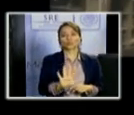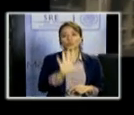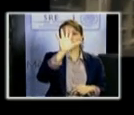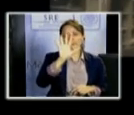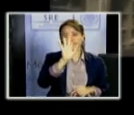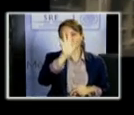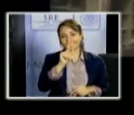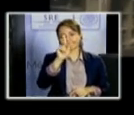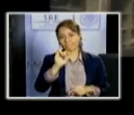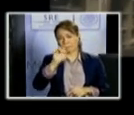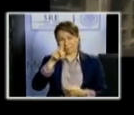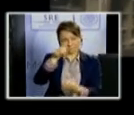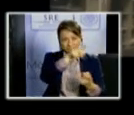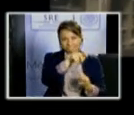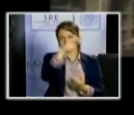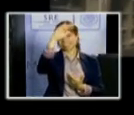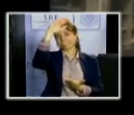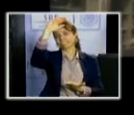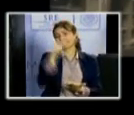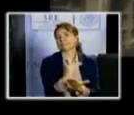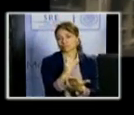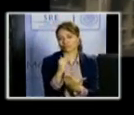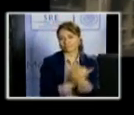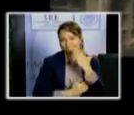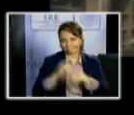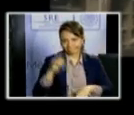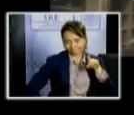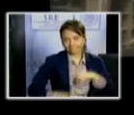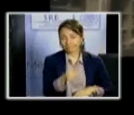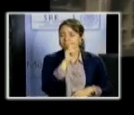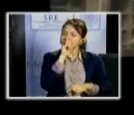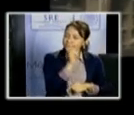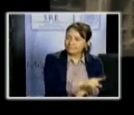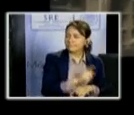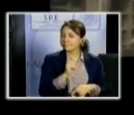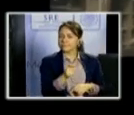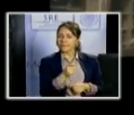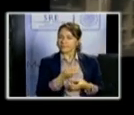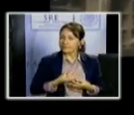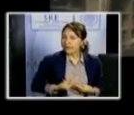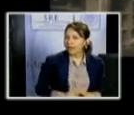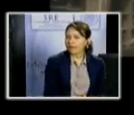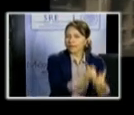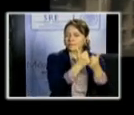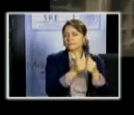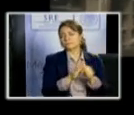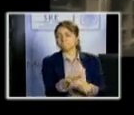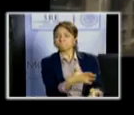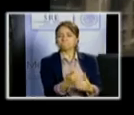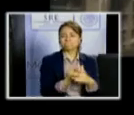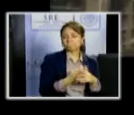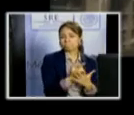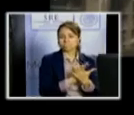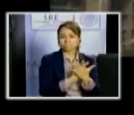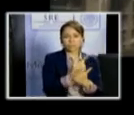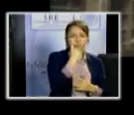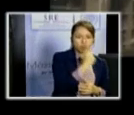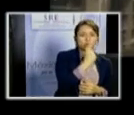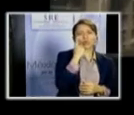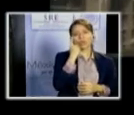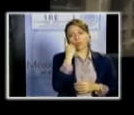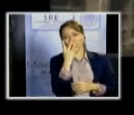del PIB regional. El costo de la inacción está estimado entre 1 y 4 puntos del PIB.